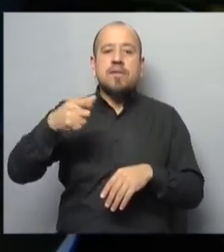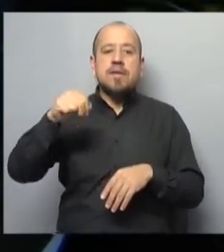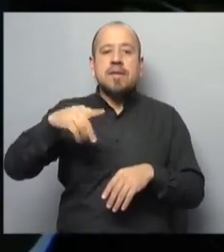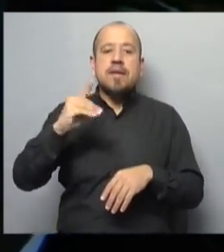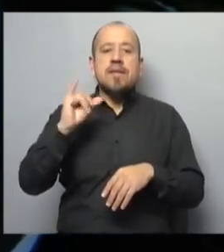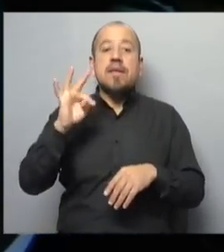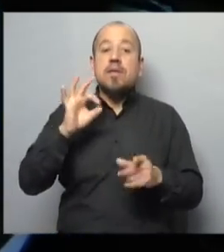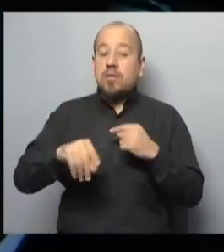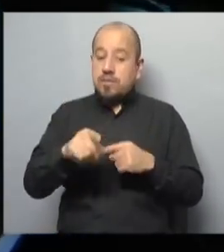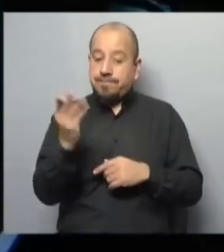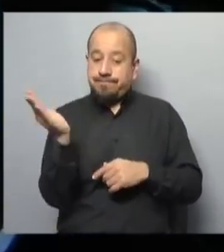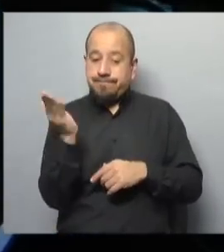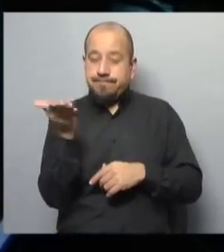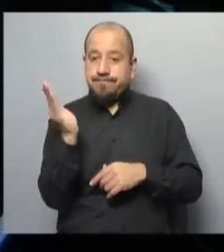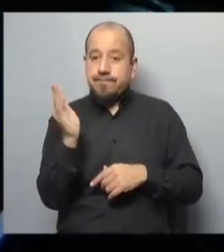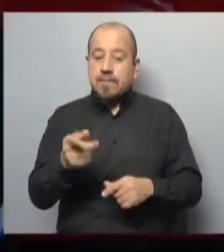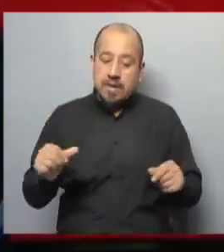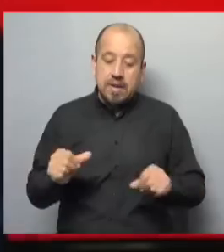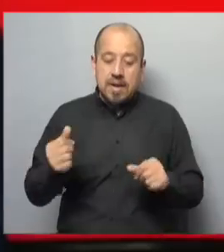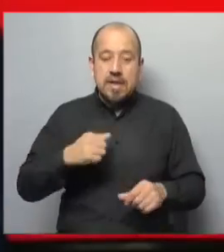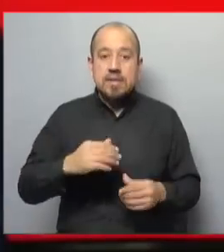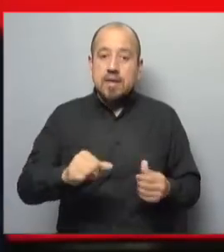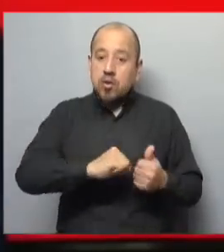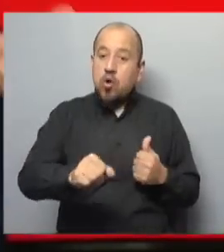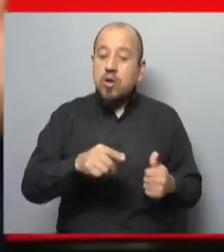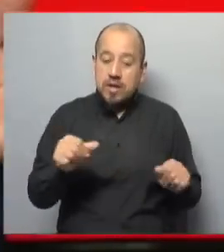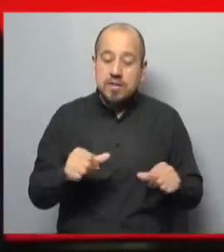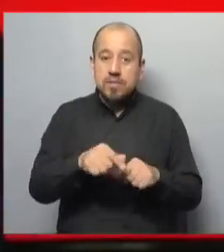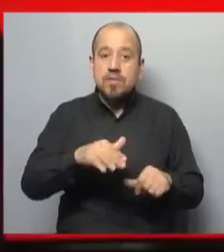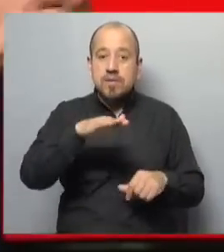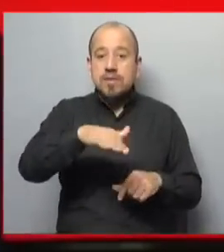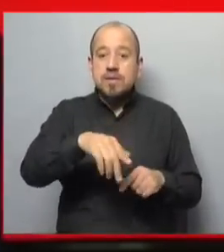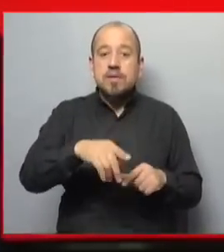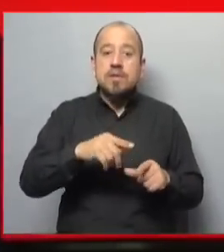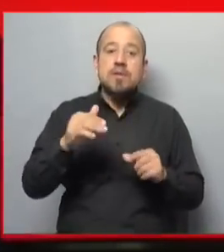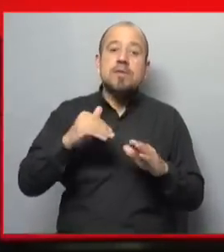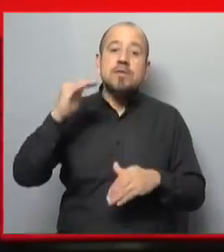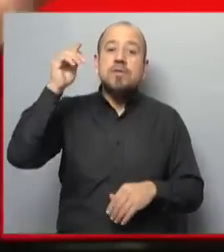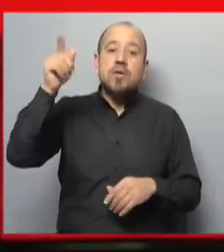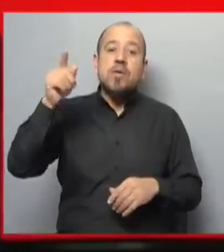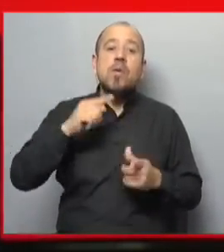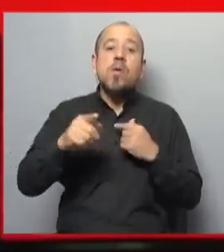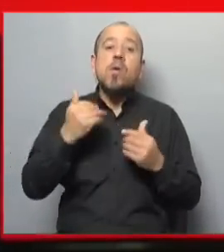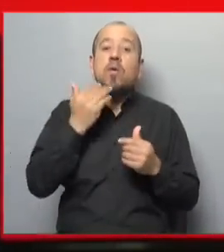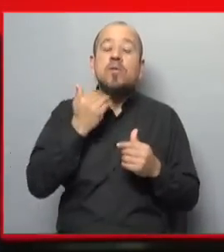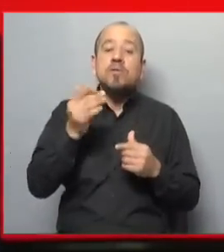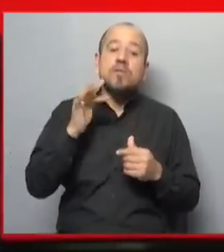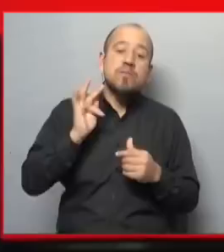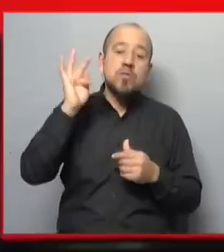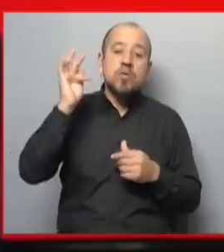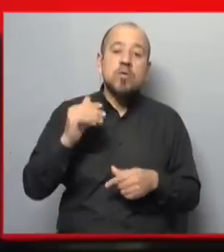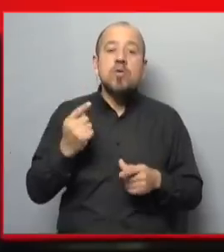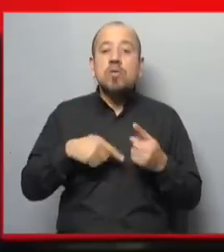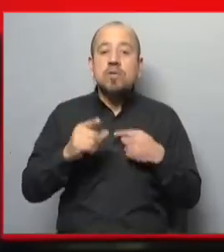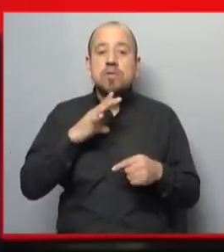américas acuerdo perfecto y claro quizás ese fernán quitó terminó siendo una estrella no lo sé pero evidentemente